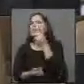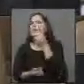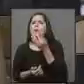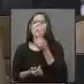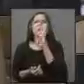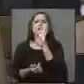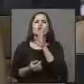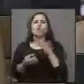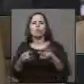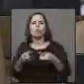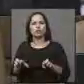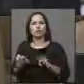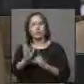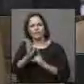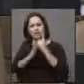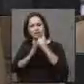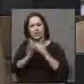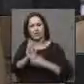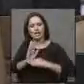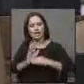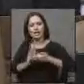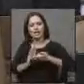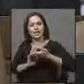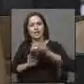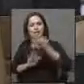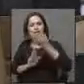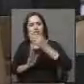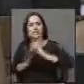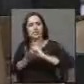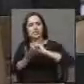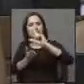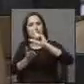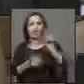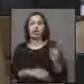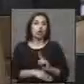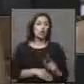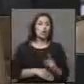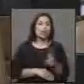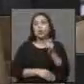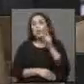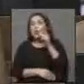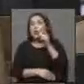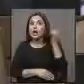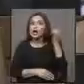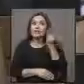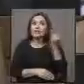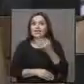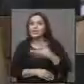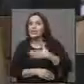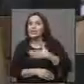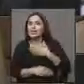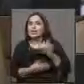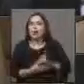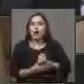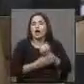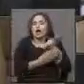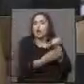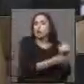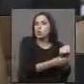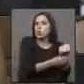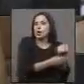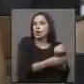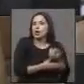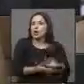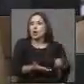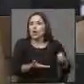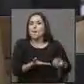desarrollarse y para crecer. No en qué universidad yo quiero favorecer o a qué universidad quiero entregarle más